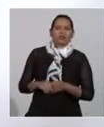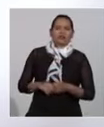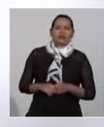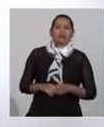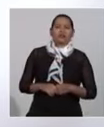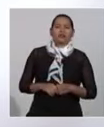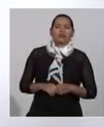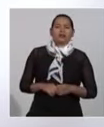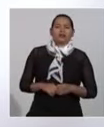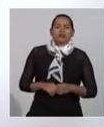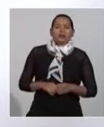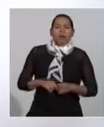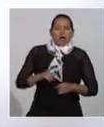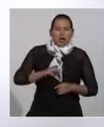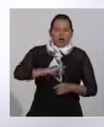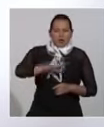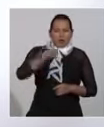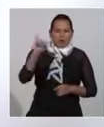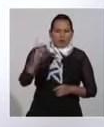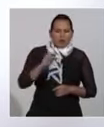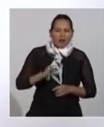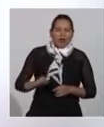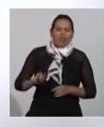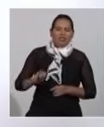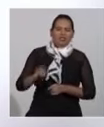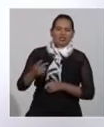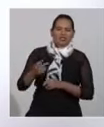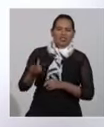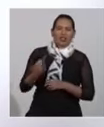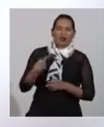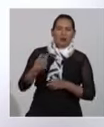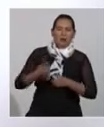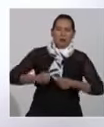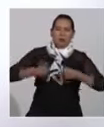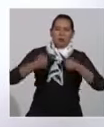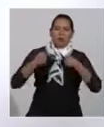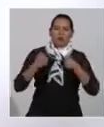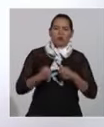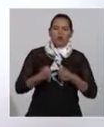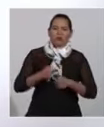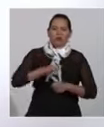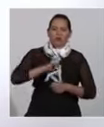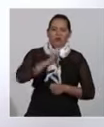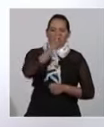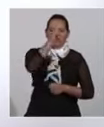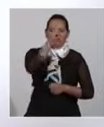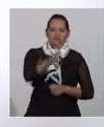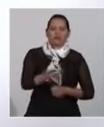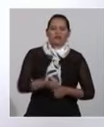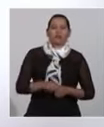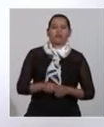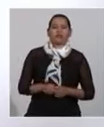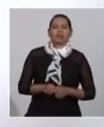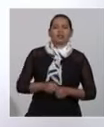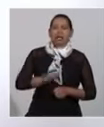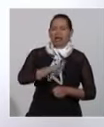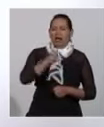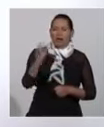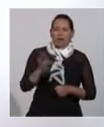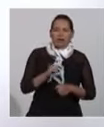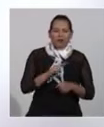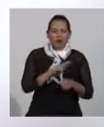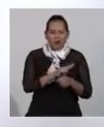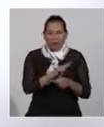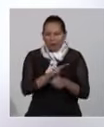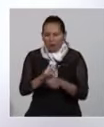ejercerlo. Nunca más el poder para la venganza, nunca más el poder para espiar a su sociedad, nunca más